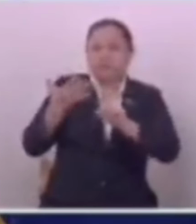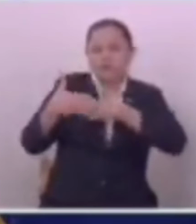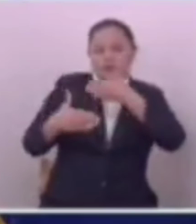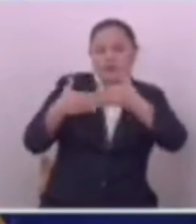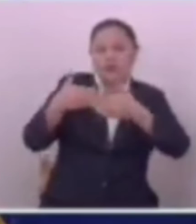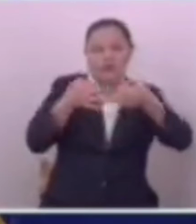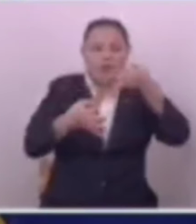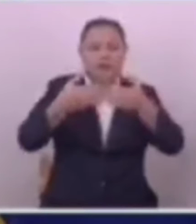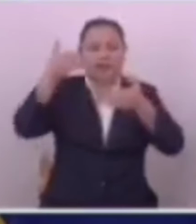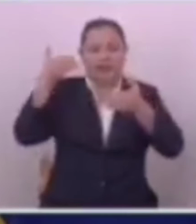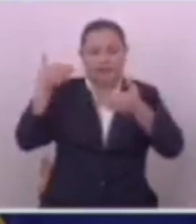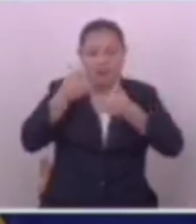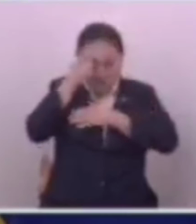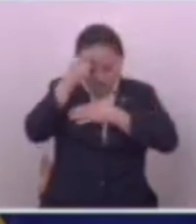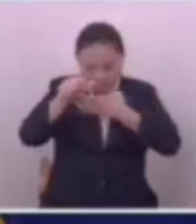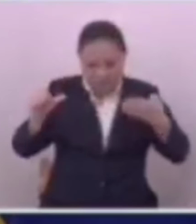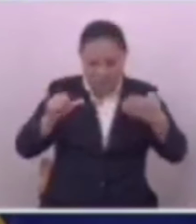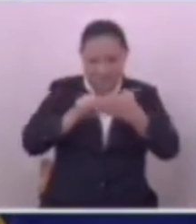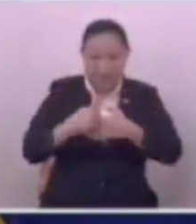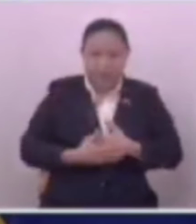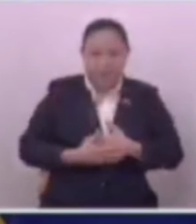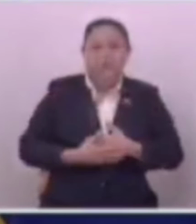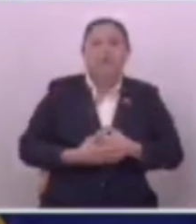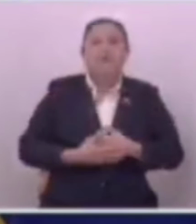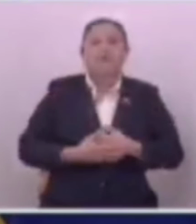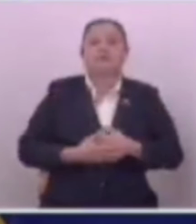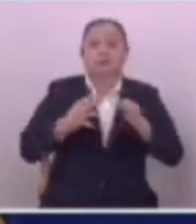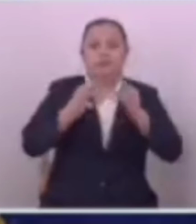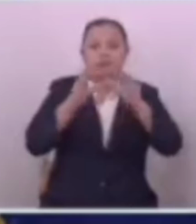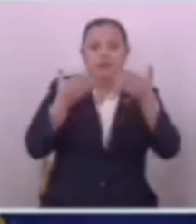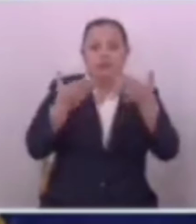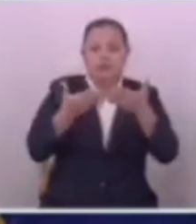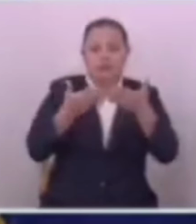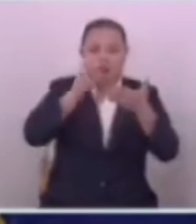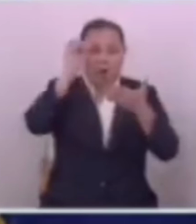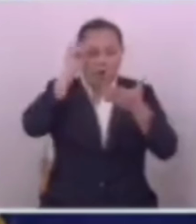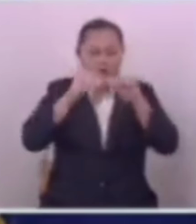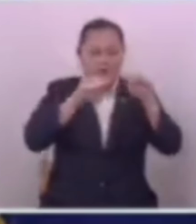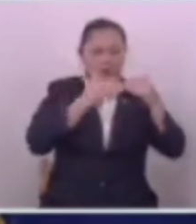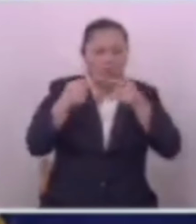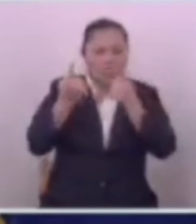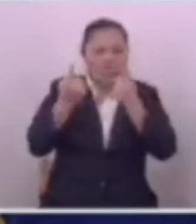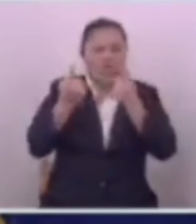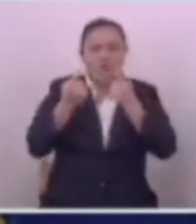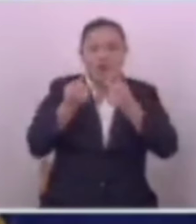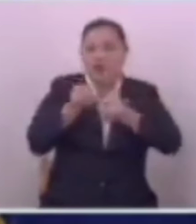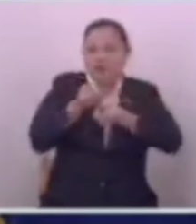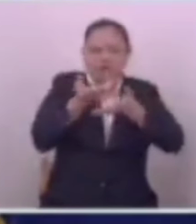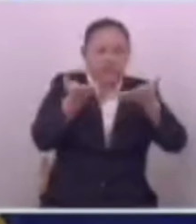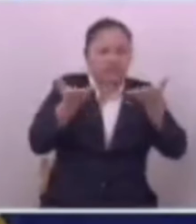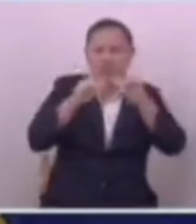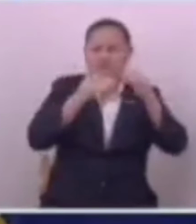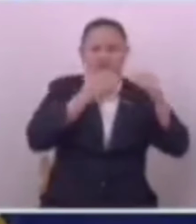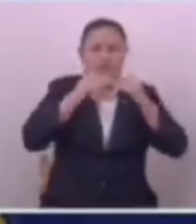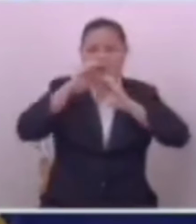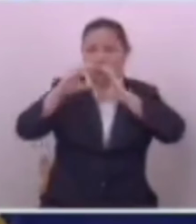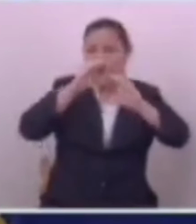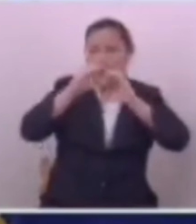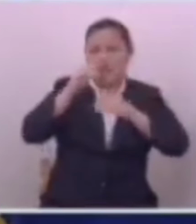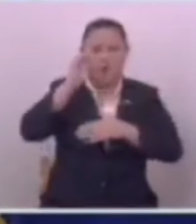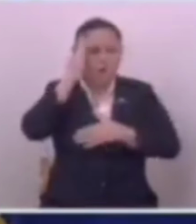un proceso de antejuicio ante esta honorable asamblea. De manera tal de que los que opinan lo contrario y lo han mencionado en diferentes medios